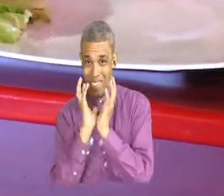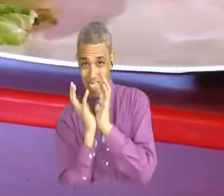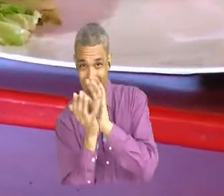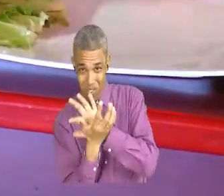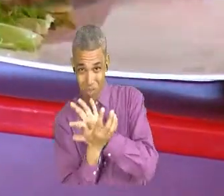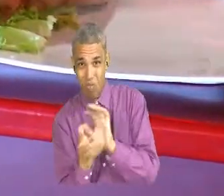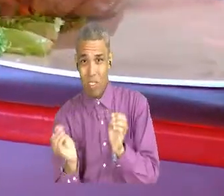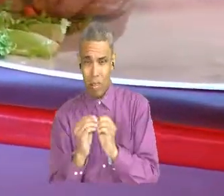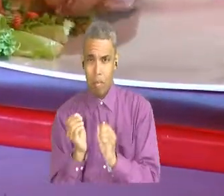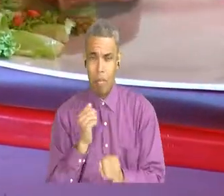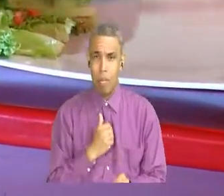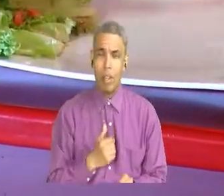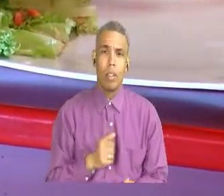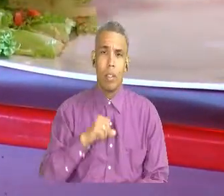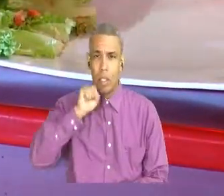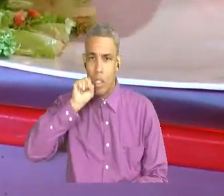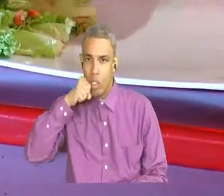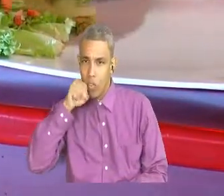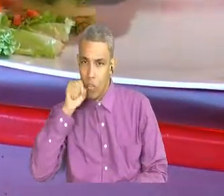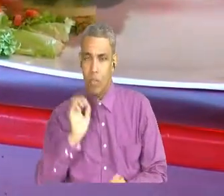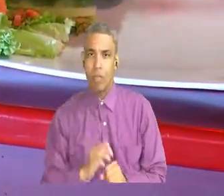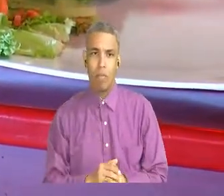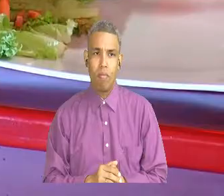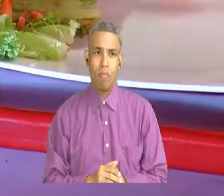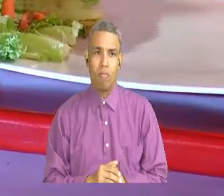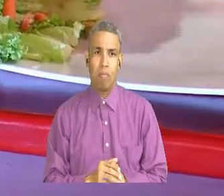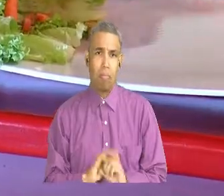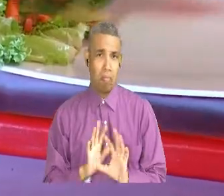las zanahorias, forma decorativa,